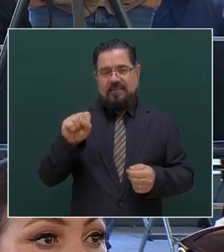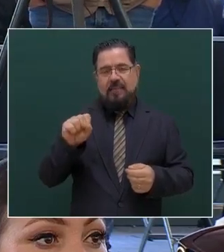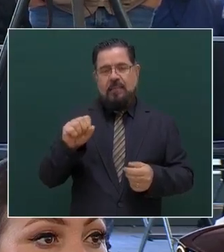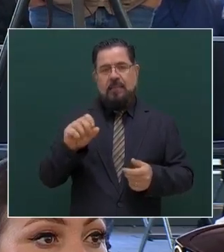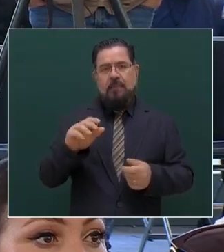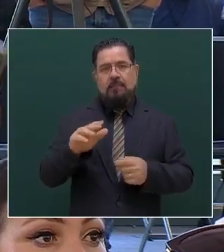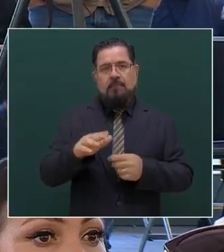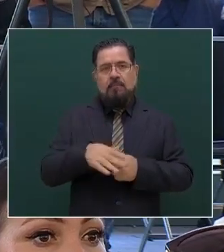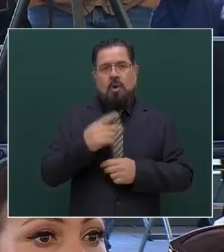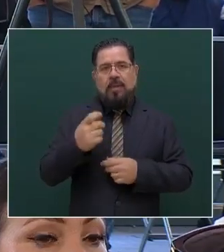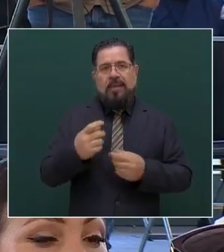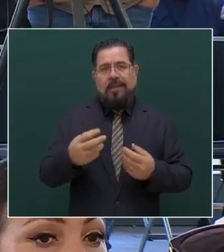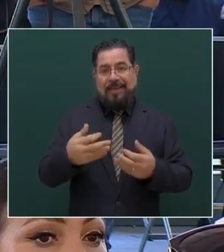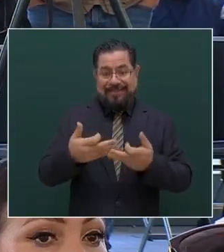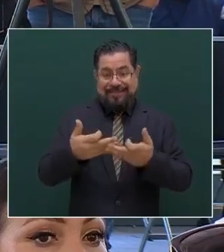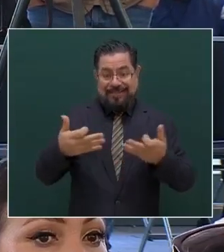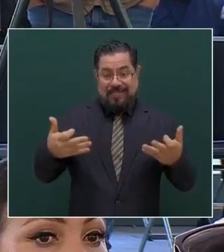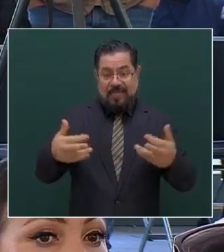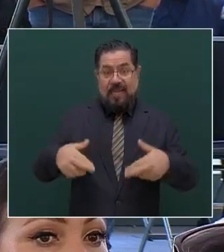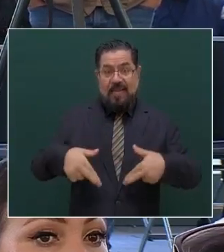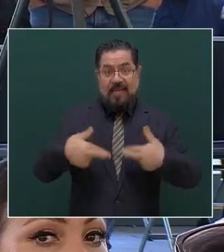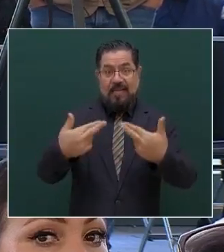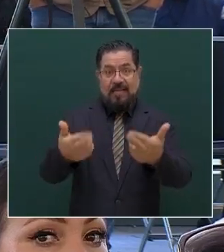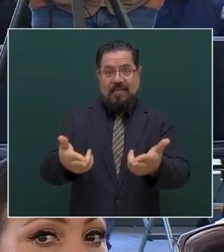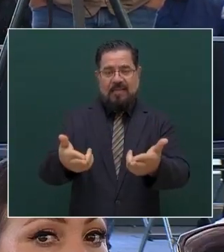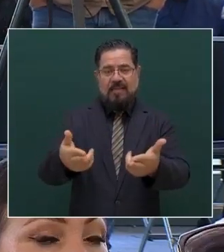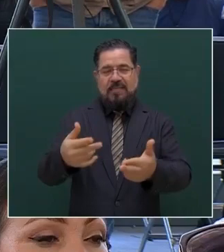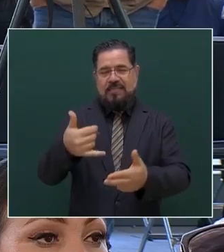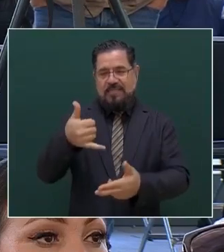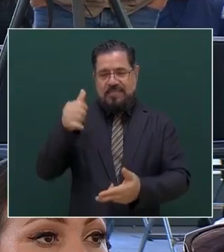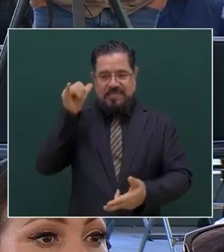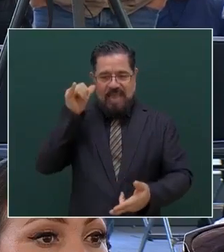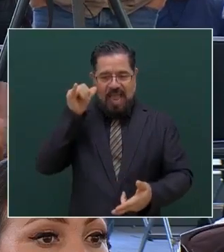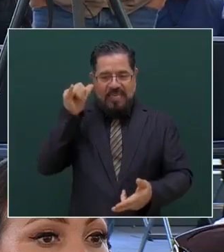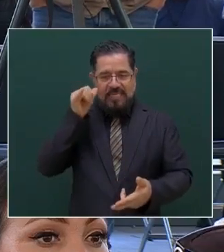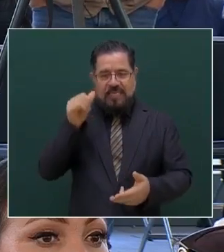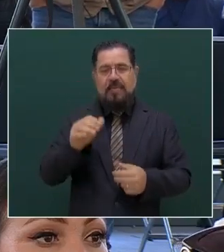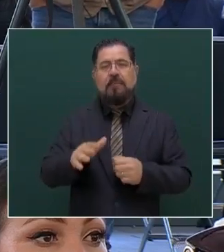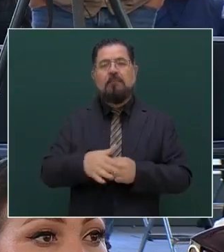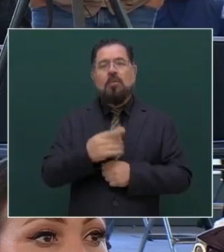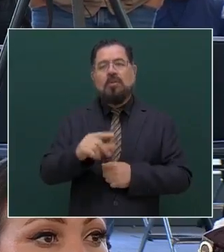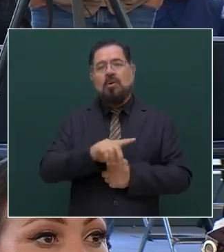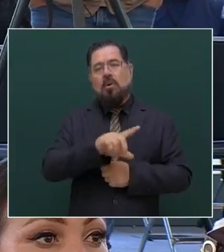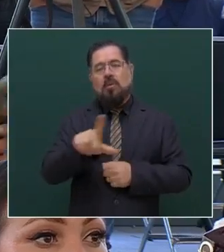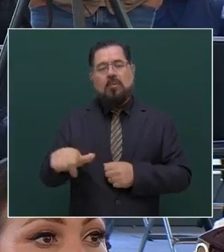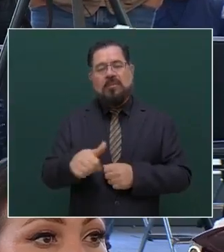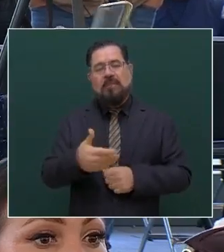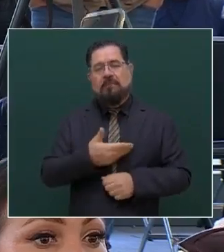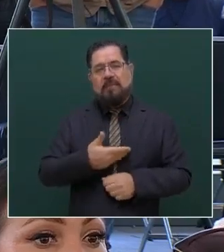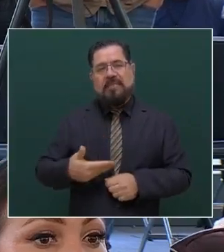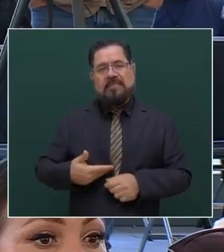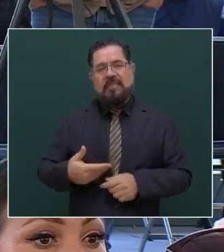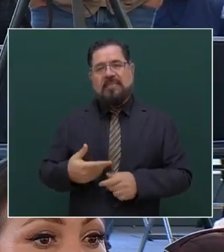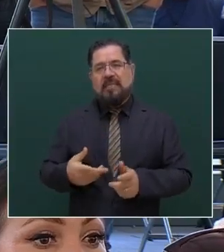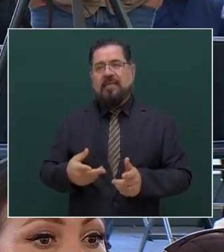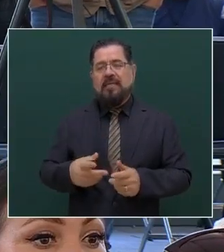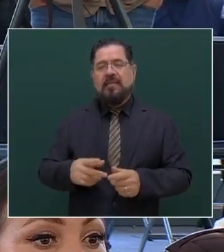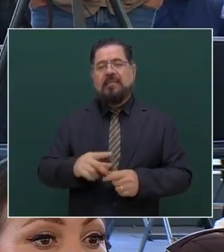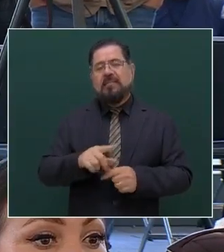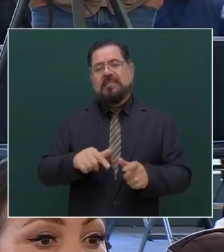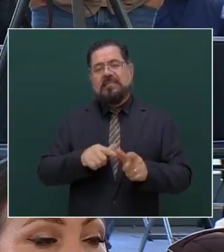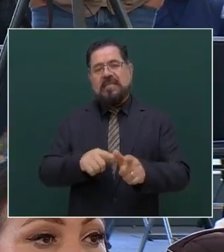territorio que había restituido el territorio yaqui, pues el siguiente presidente que entró pues le empezó a dar reversa todo, pues,